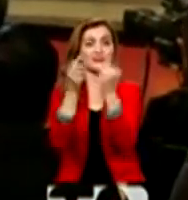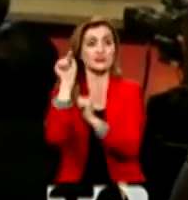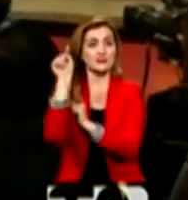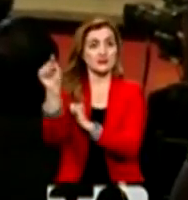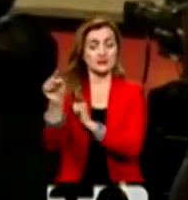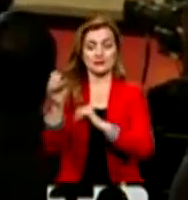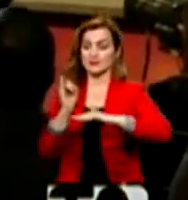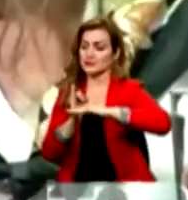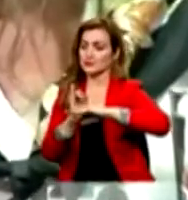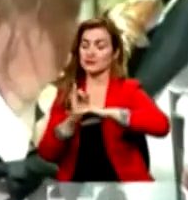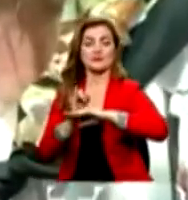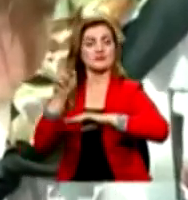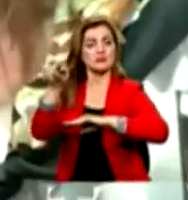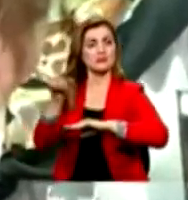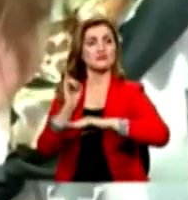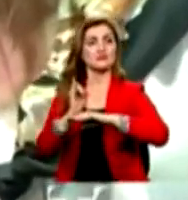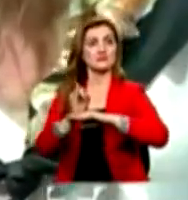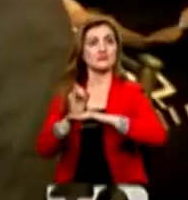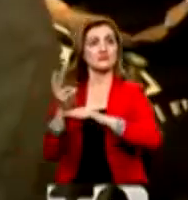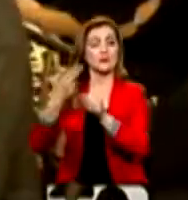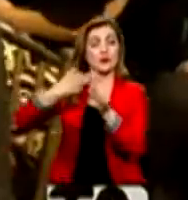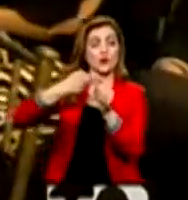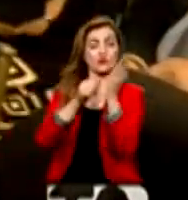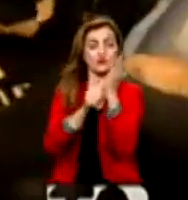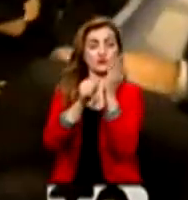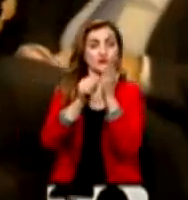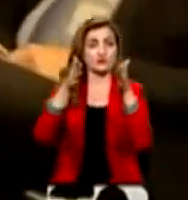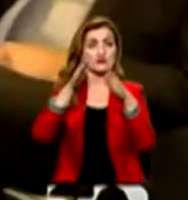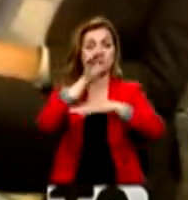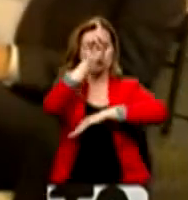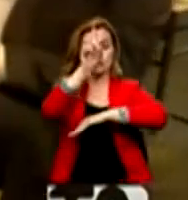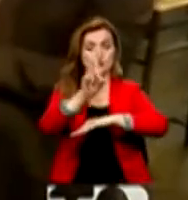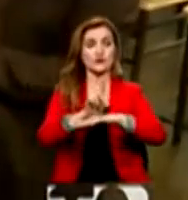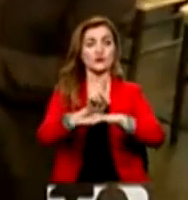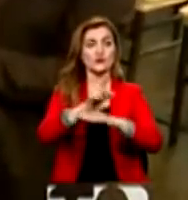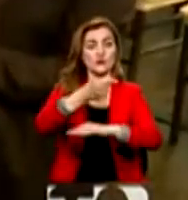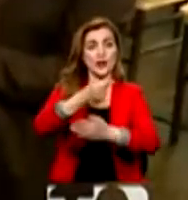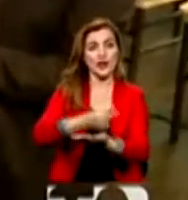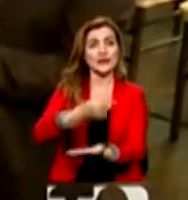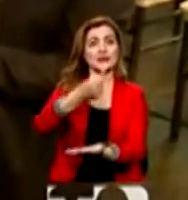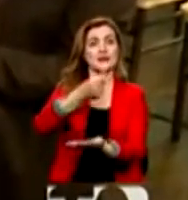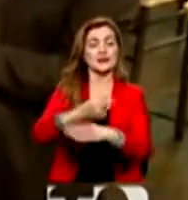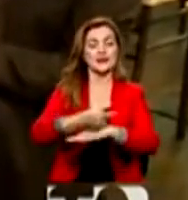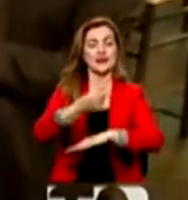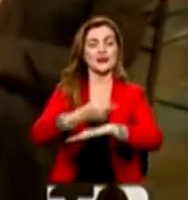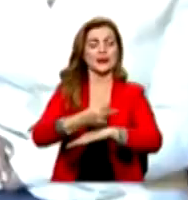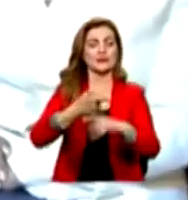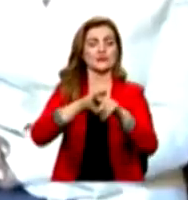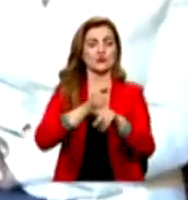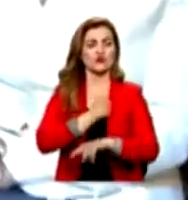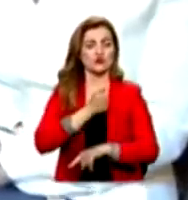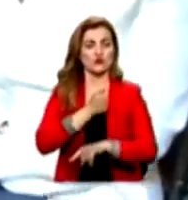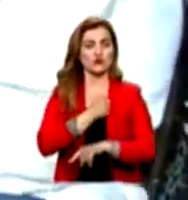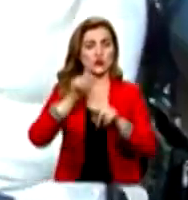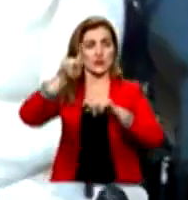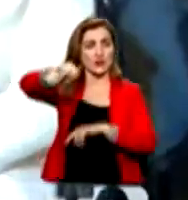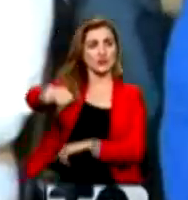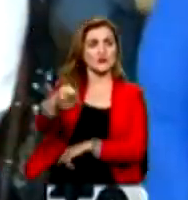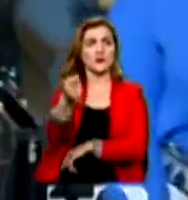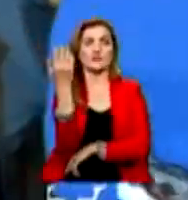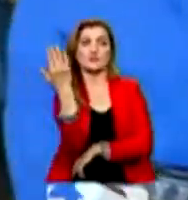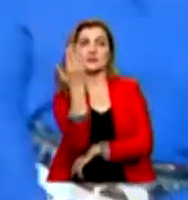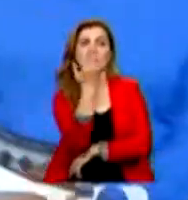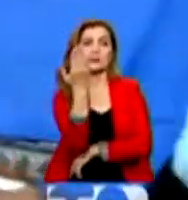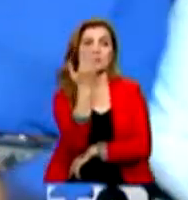el presidente Lenín Moreno, en presencia de ministros, directores, gerentes y propietarios de medios de comunicación,